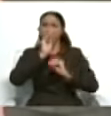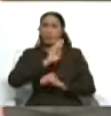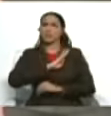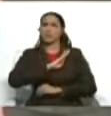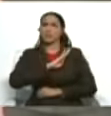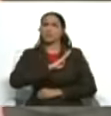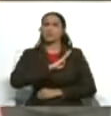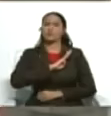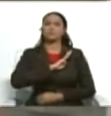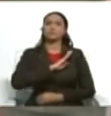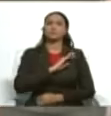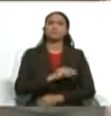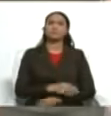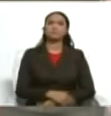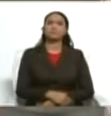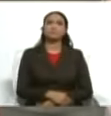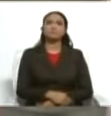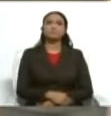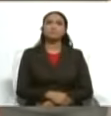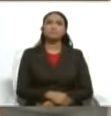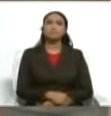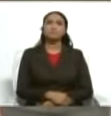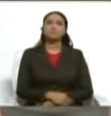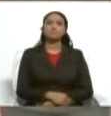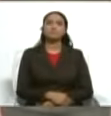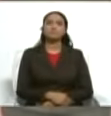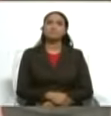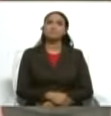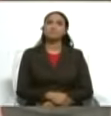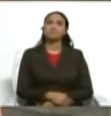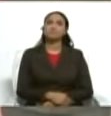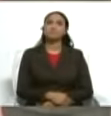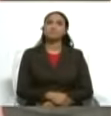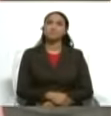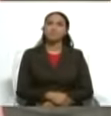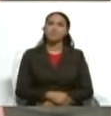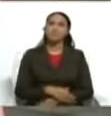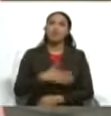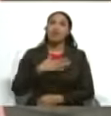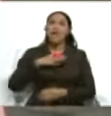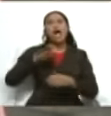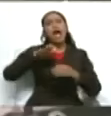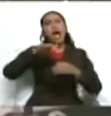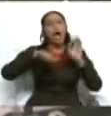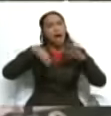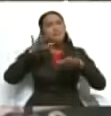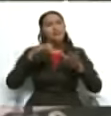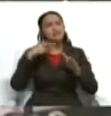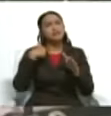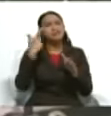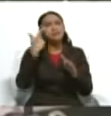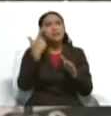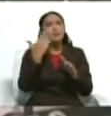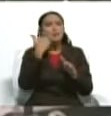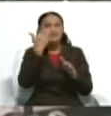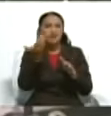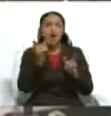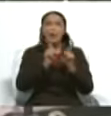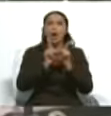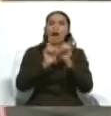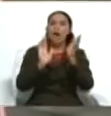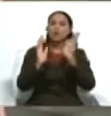propias. A veces es inconveniente e impertinente estar comparando cosas, realmente. Yo no me gusta estar